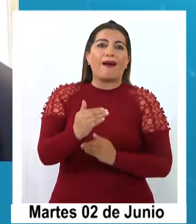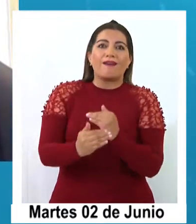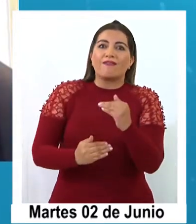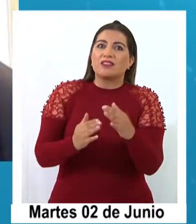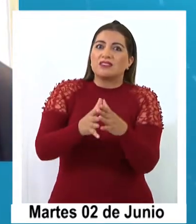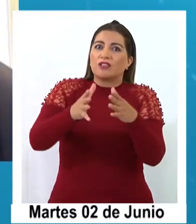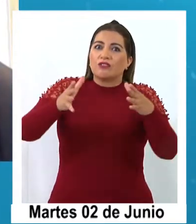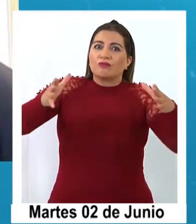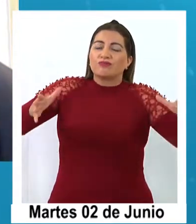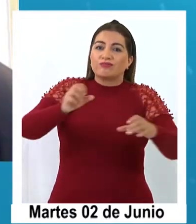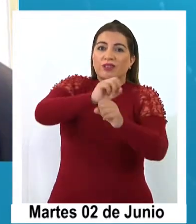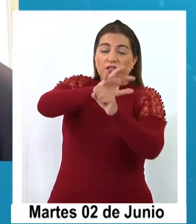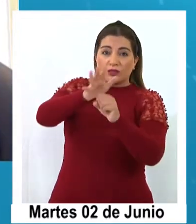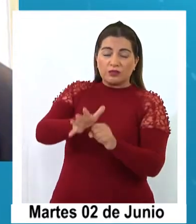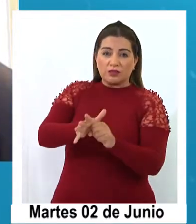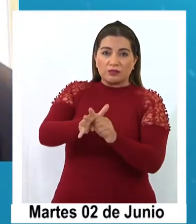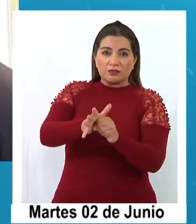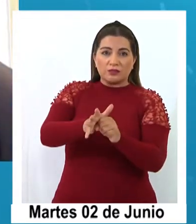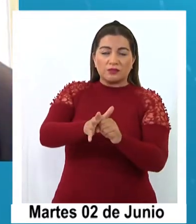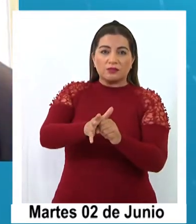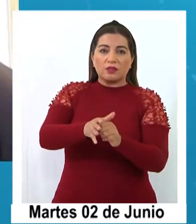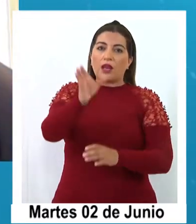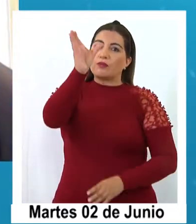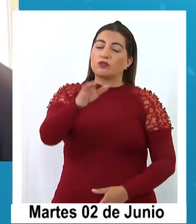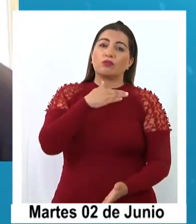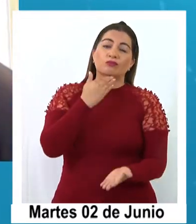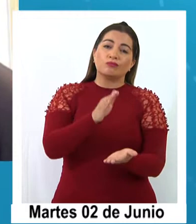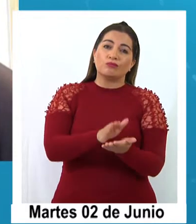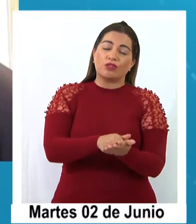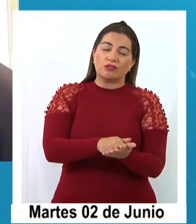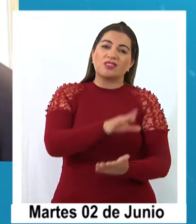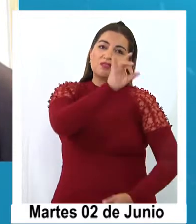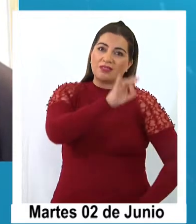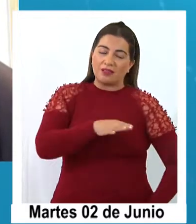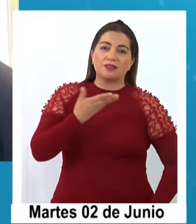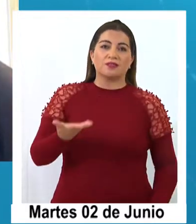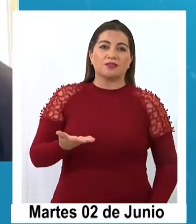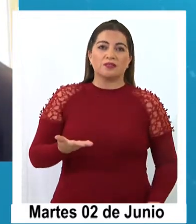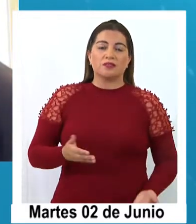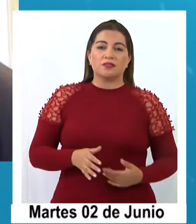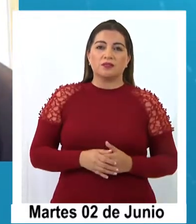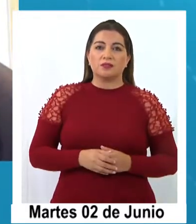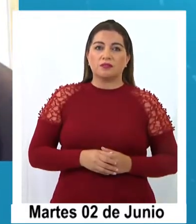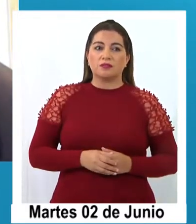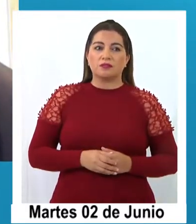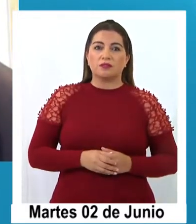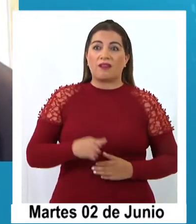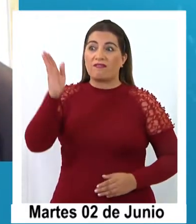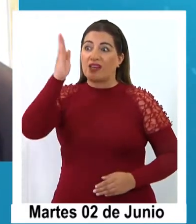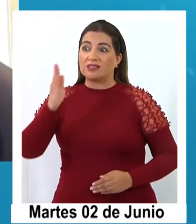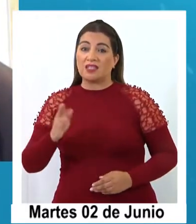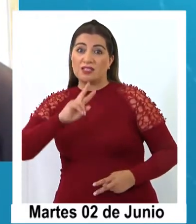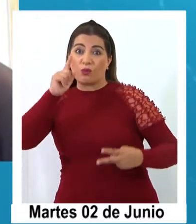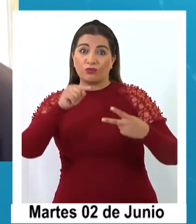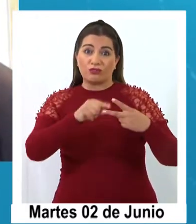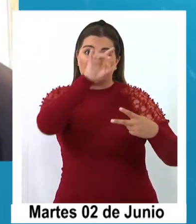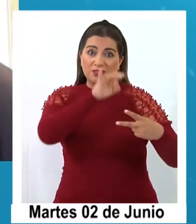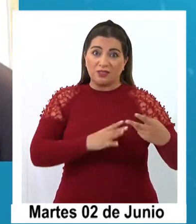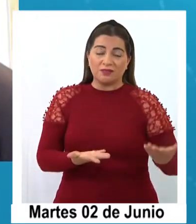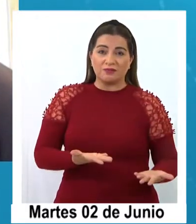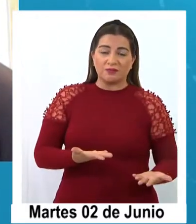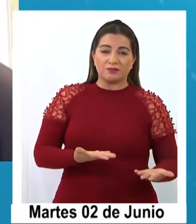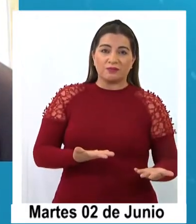avanzando el nivel de contagio y de fallecidos, lamentablemente, en este país. Estamos después de Brasil. Y,